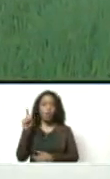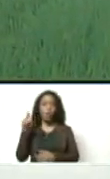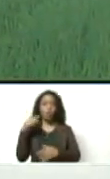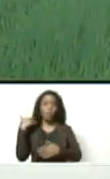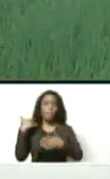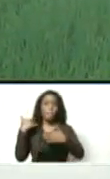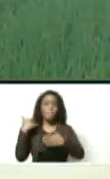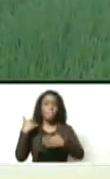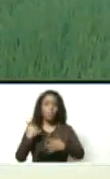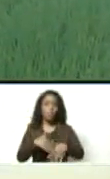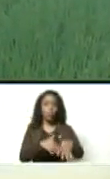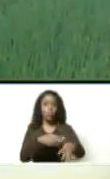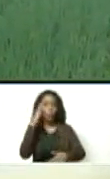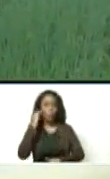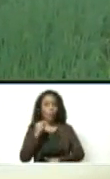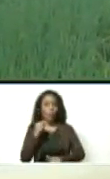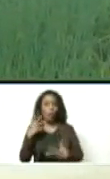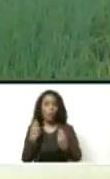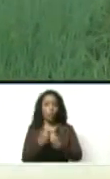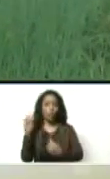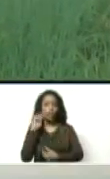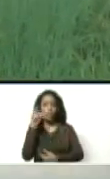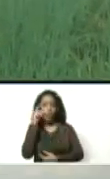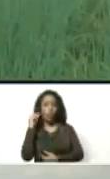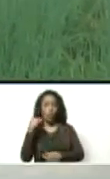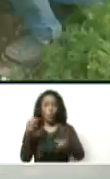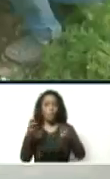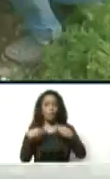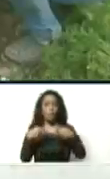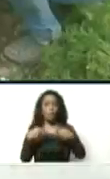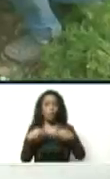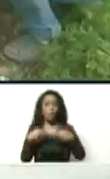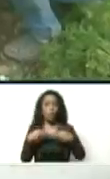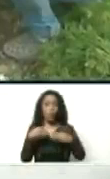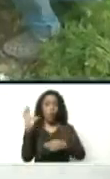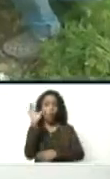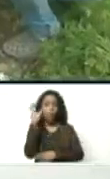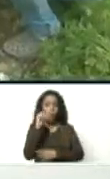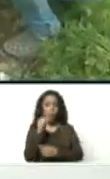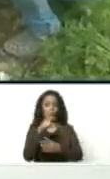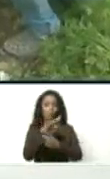Bolívar iban los venezolanos, los panameños, los hoy colombianos.